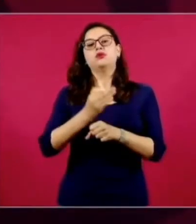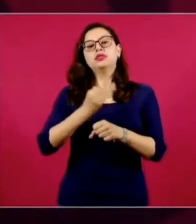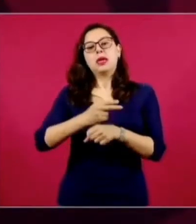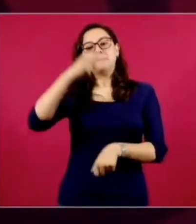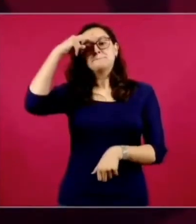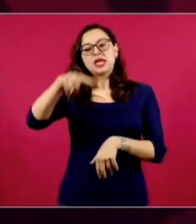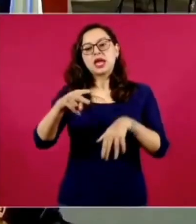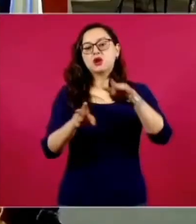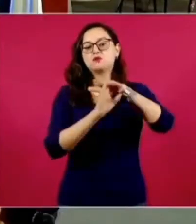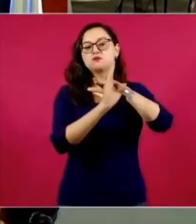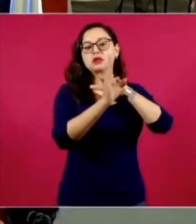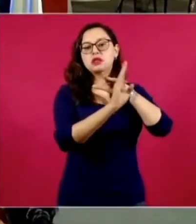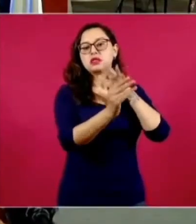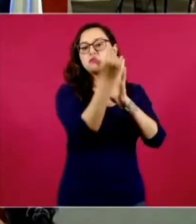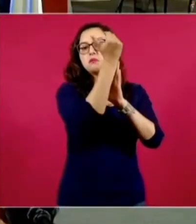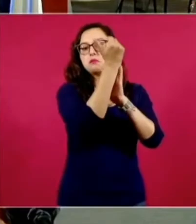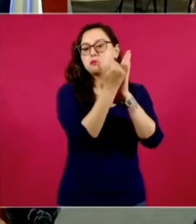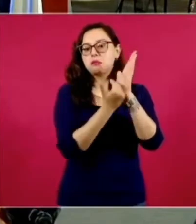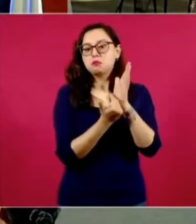México.